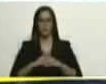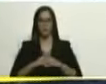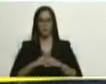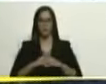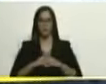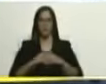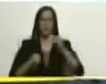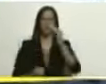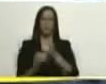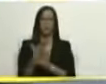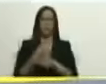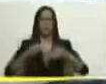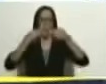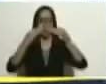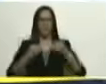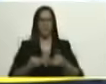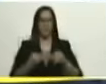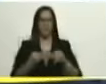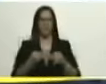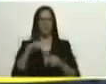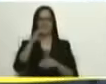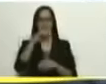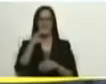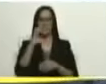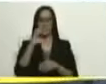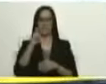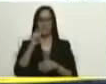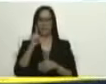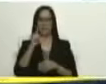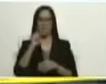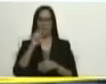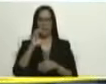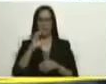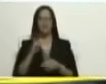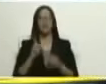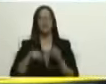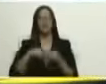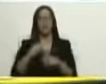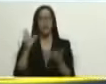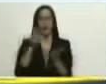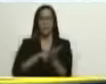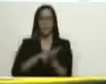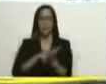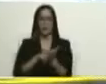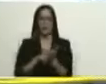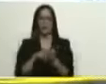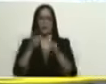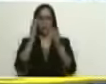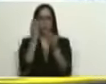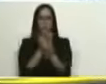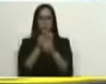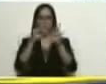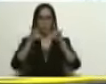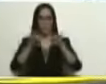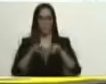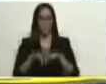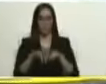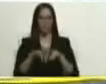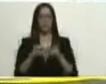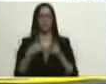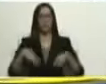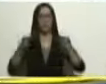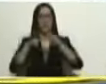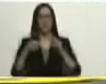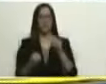fundar oficialmente la CELAC y aprobar los documentos fundacionales, los principios